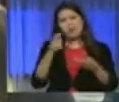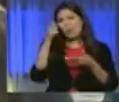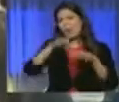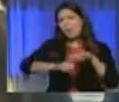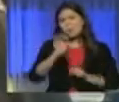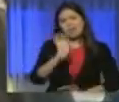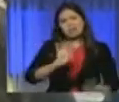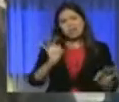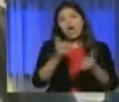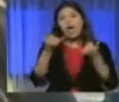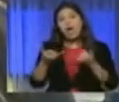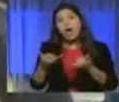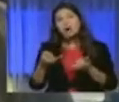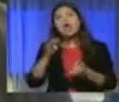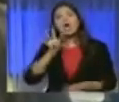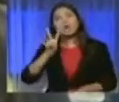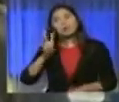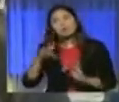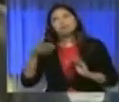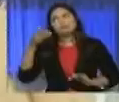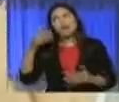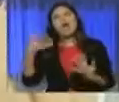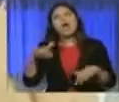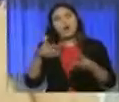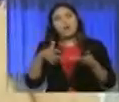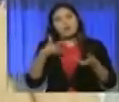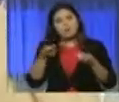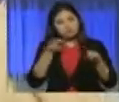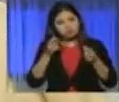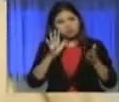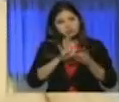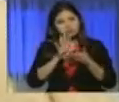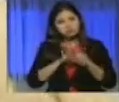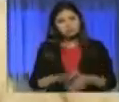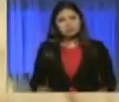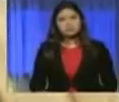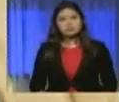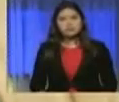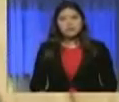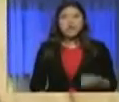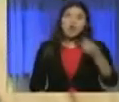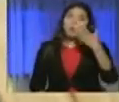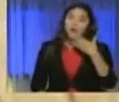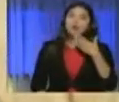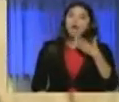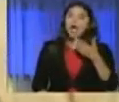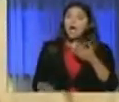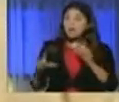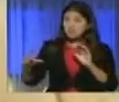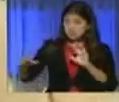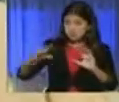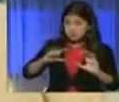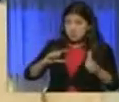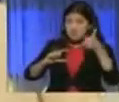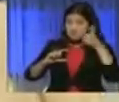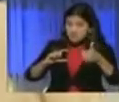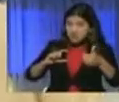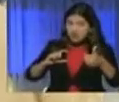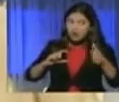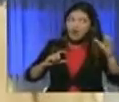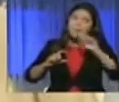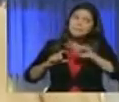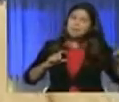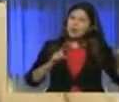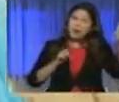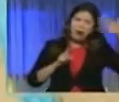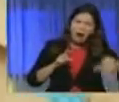Ya por lo menos con este monto podremos nivelarlos. Sería chévere que, claro, nos subieron el salario, pero que también no nos suban tanto, no especulen con